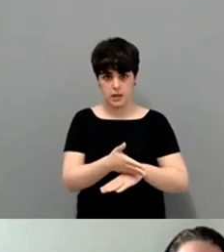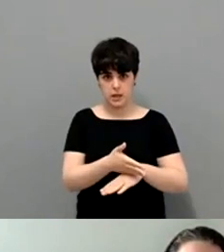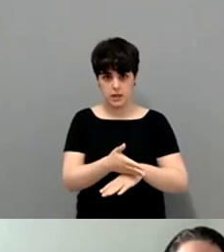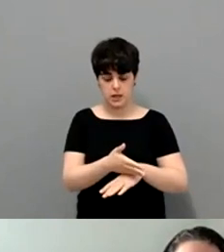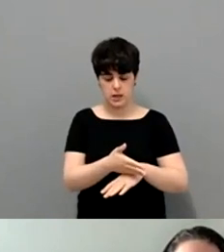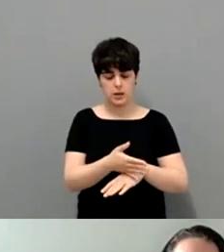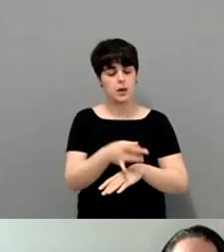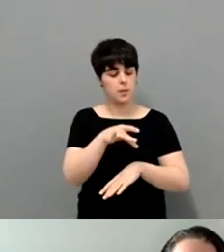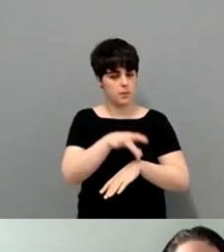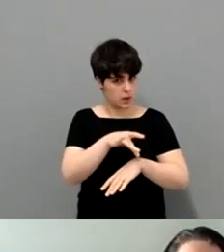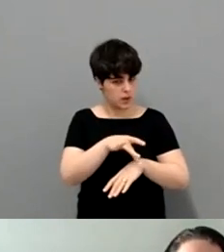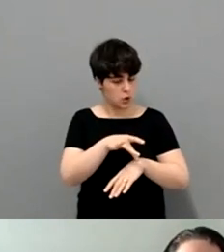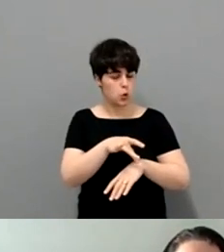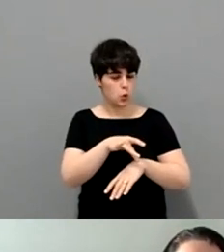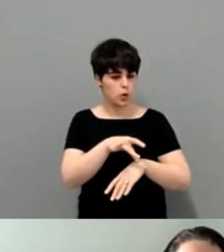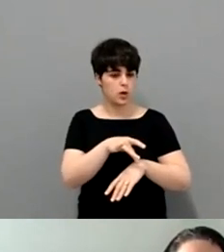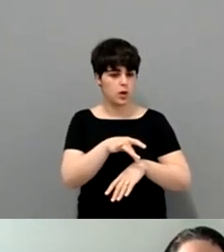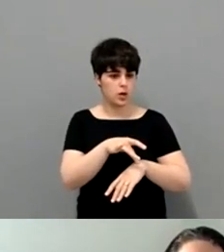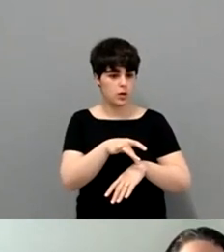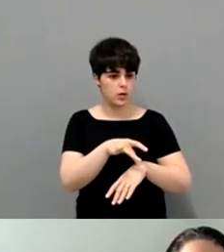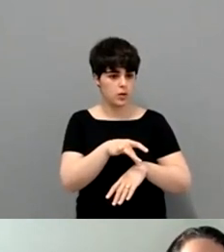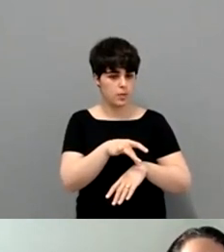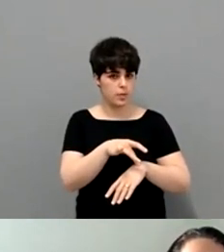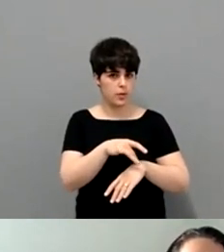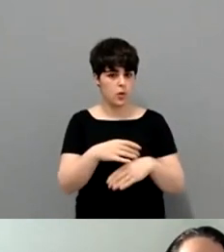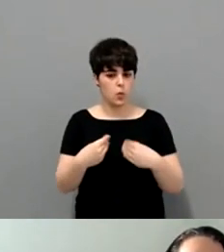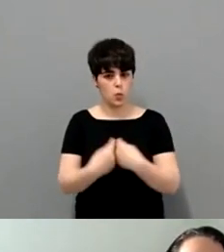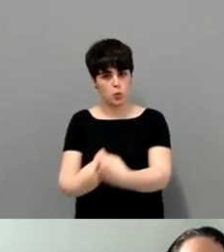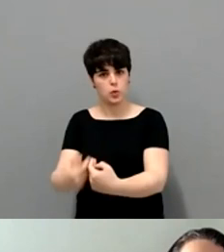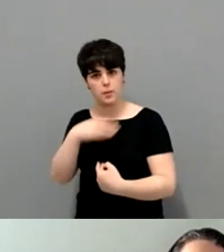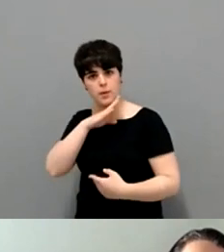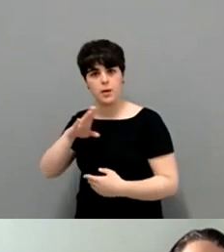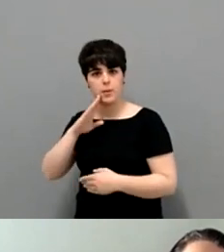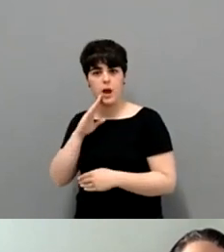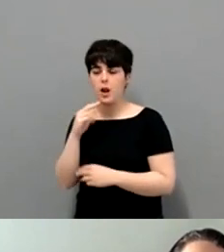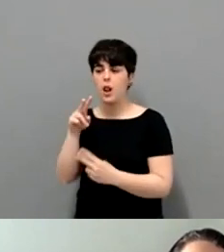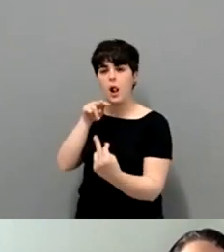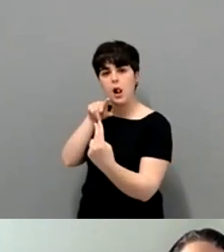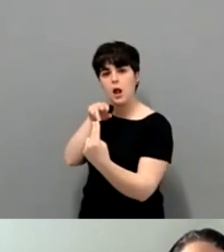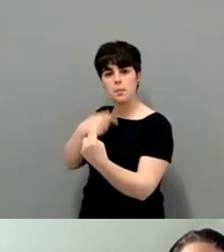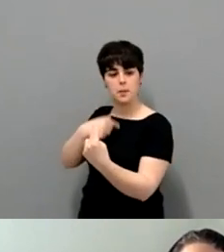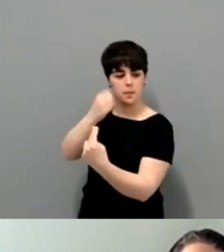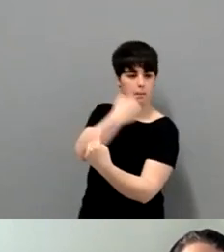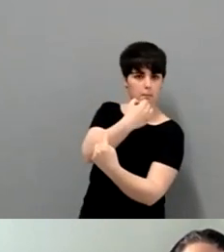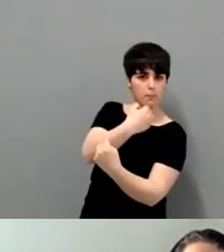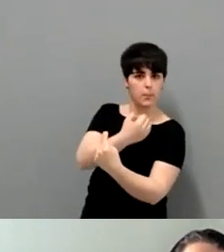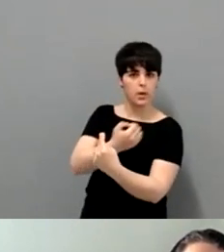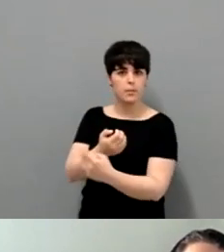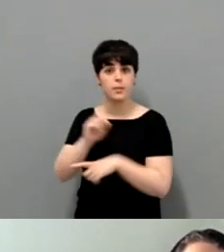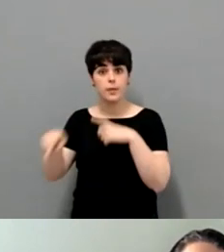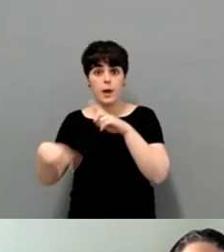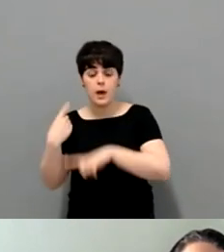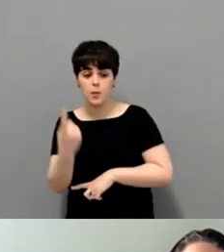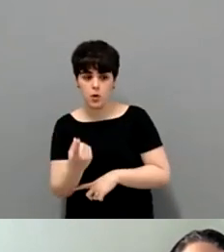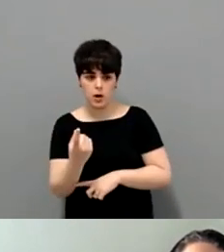el médico hablaba con mi madre y a mí me ignoraba. Y después, ese